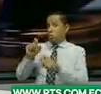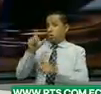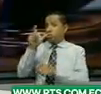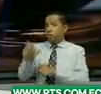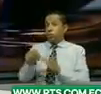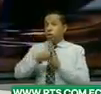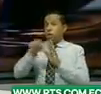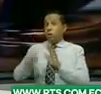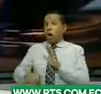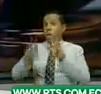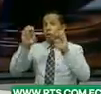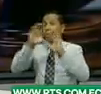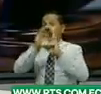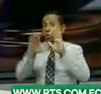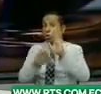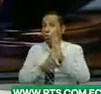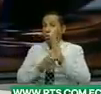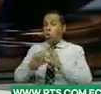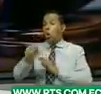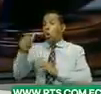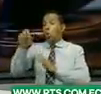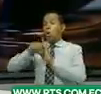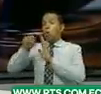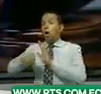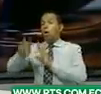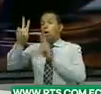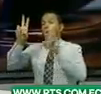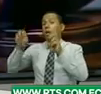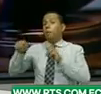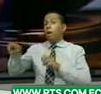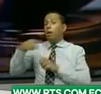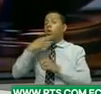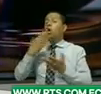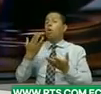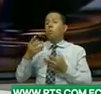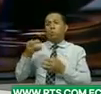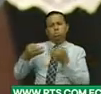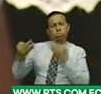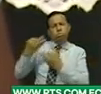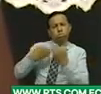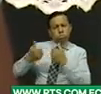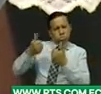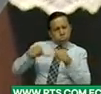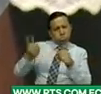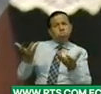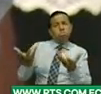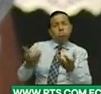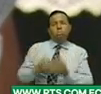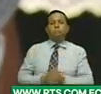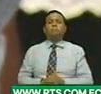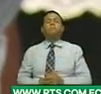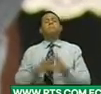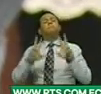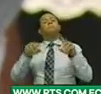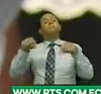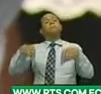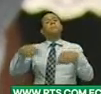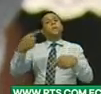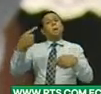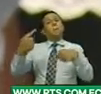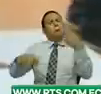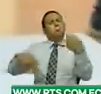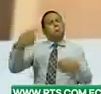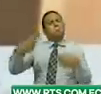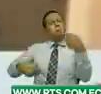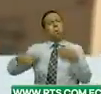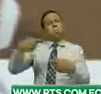para que nos expliquen si dichas propuestas son viables o no. No es un debate nuevo en la arena política,